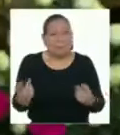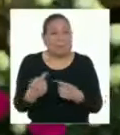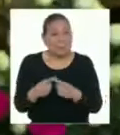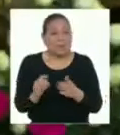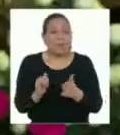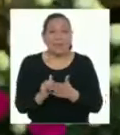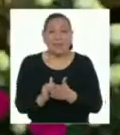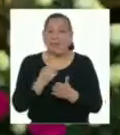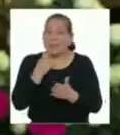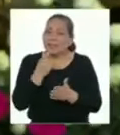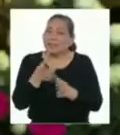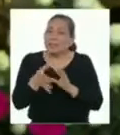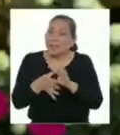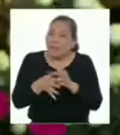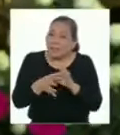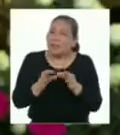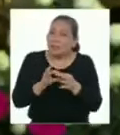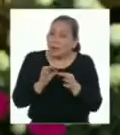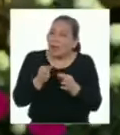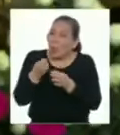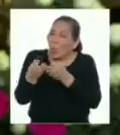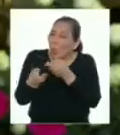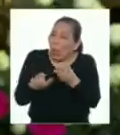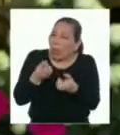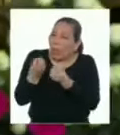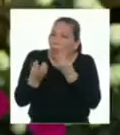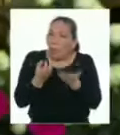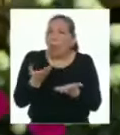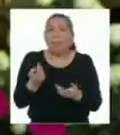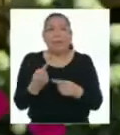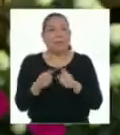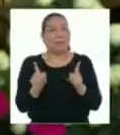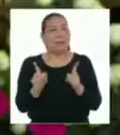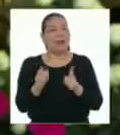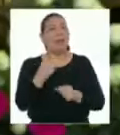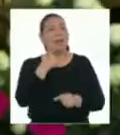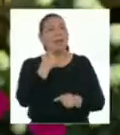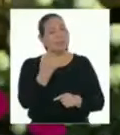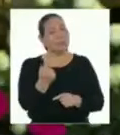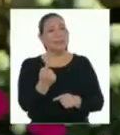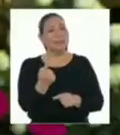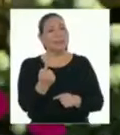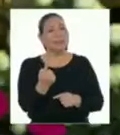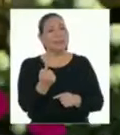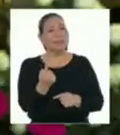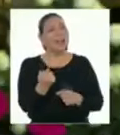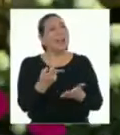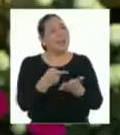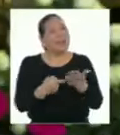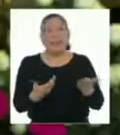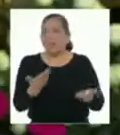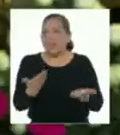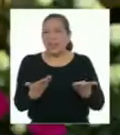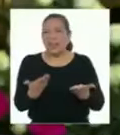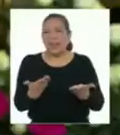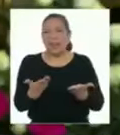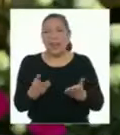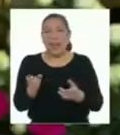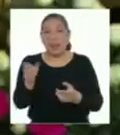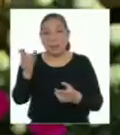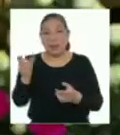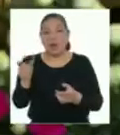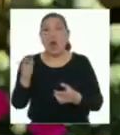Y por eso vuelve a contar la parábola y en un momento dice que los